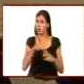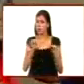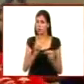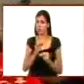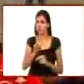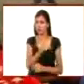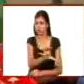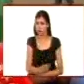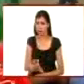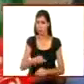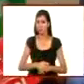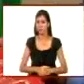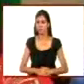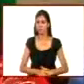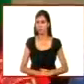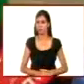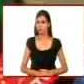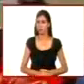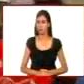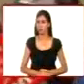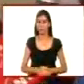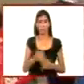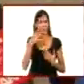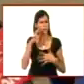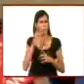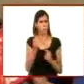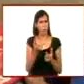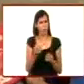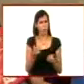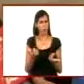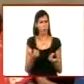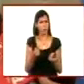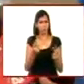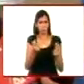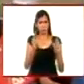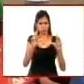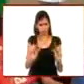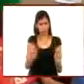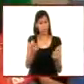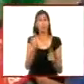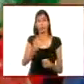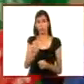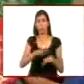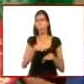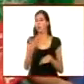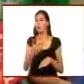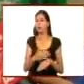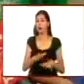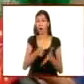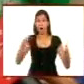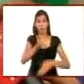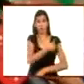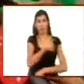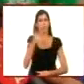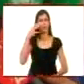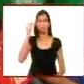estados. Sí, eso sí lo sabía. ¿Te parece poco? Sí, me parece poco, yo creo que sí. ¿Por qué? Esto es una gran universidad y yo creo que